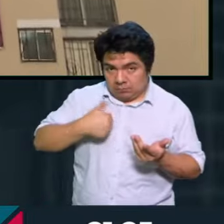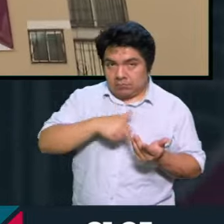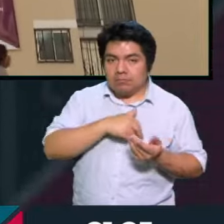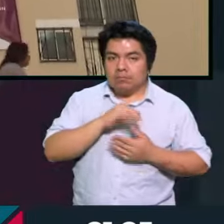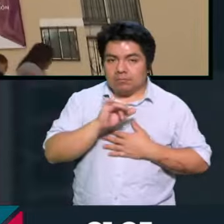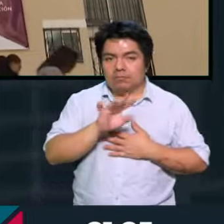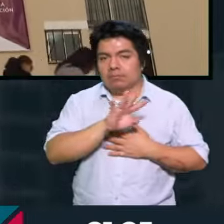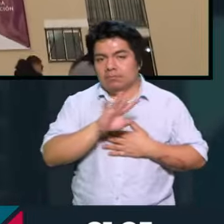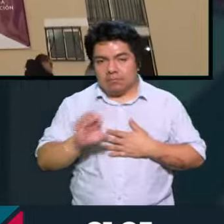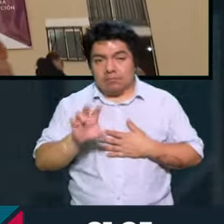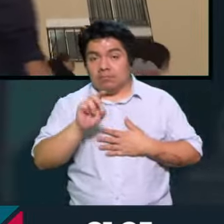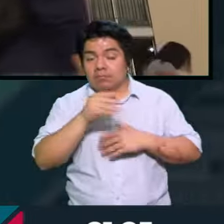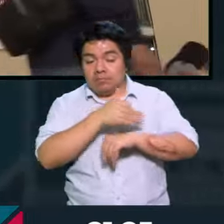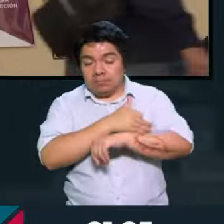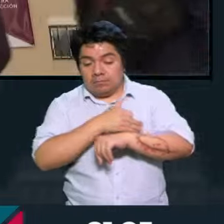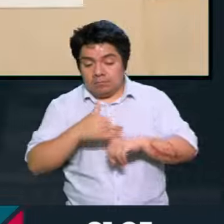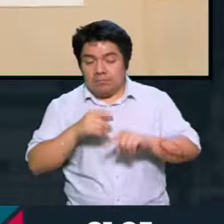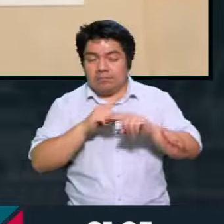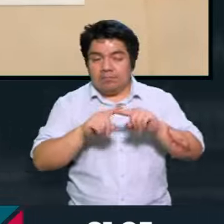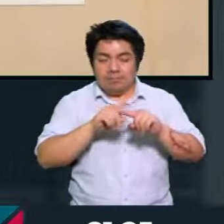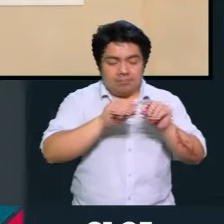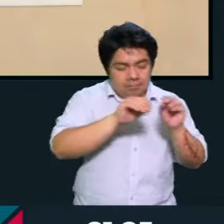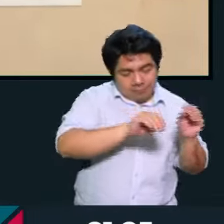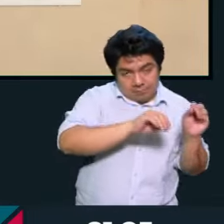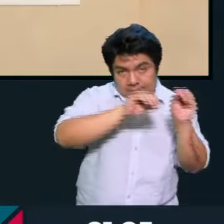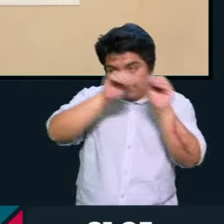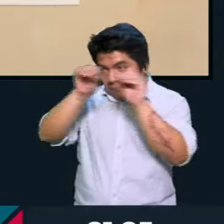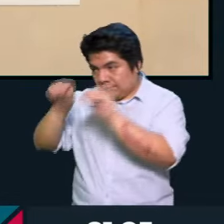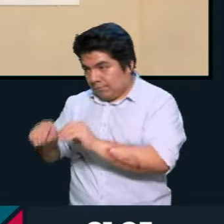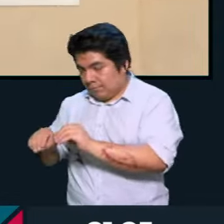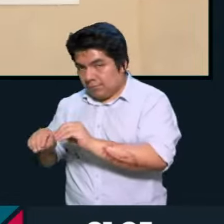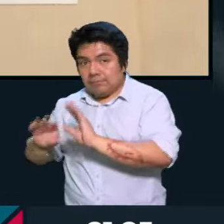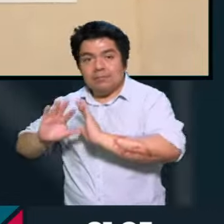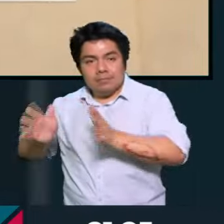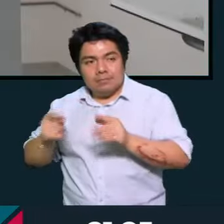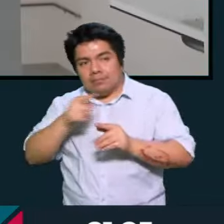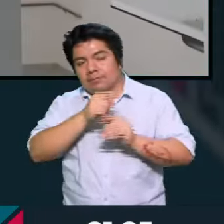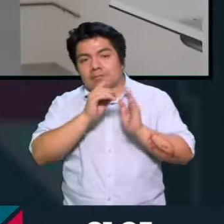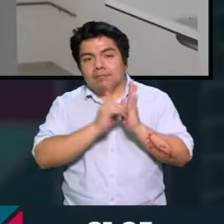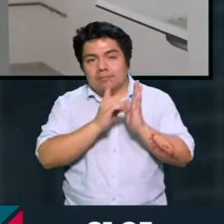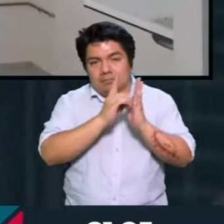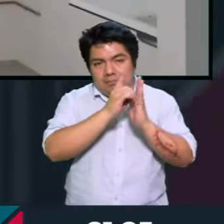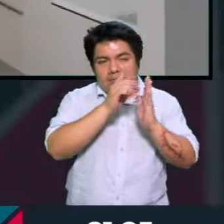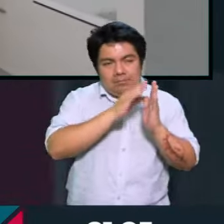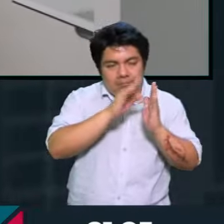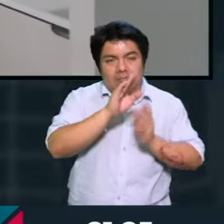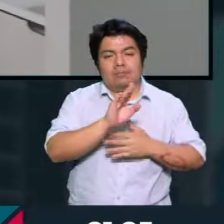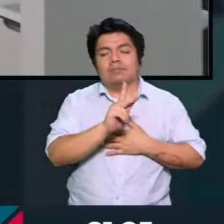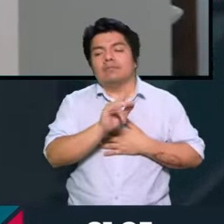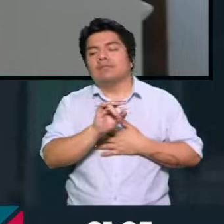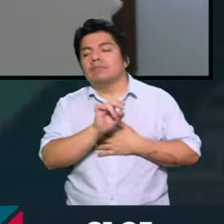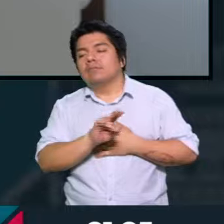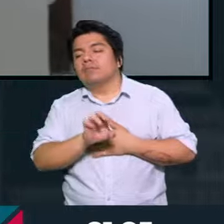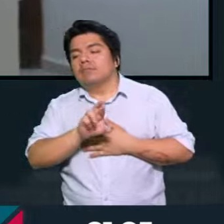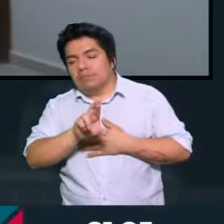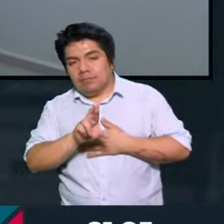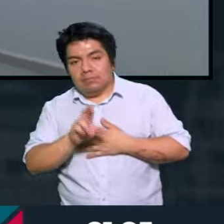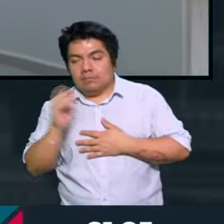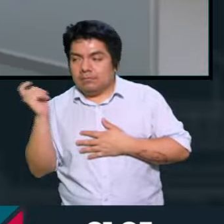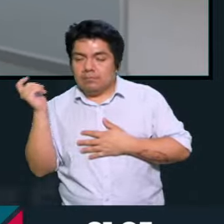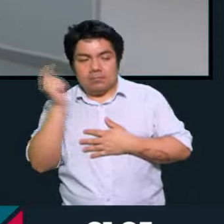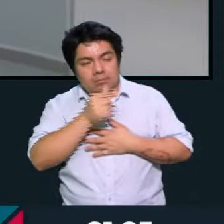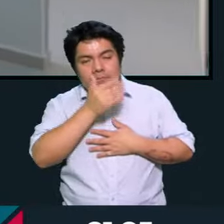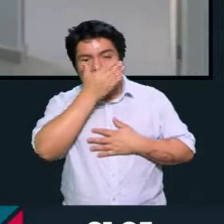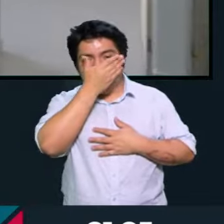de 430 familias que hoy ya están en la unidad habitacional El Porvenir y quienes optaron por su indemnización